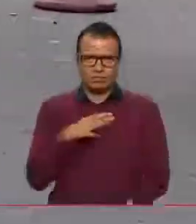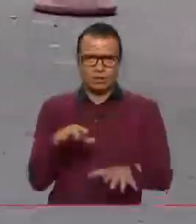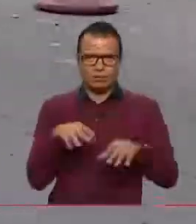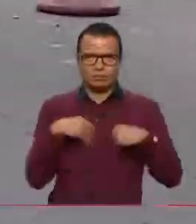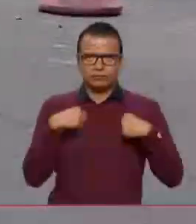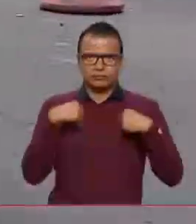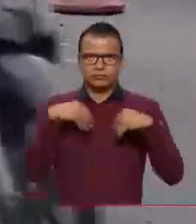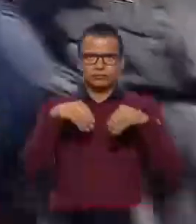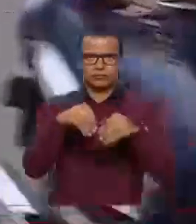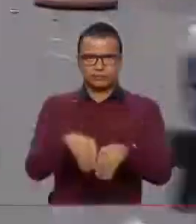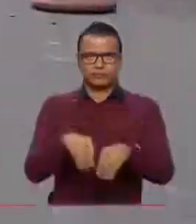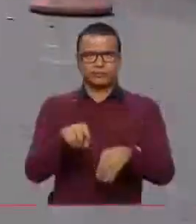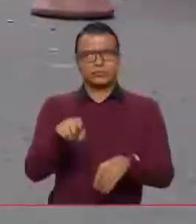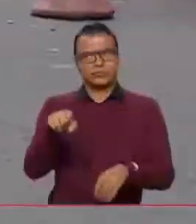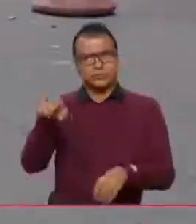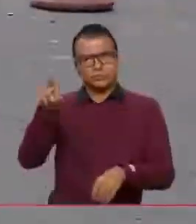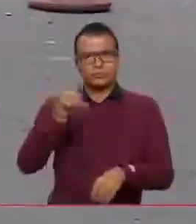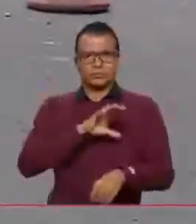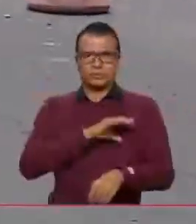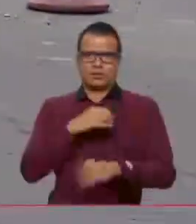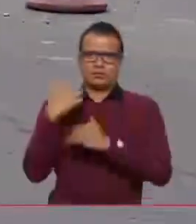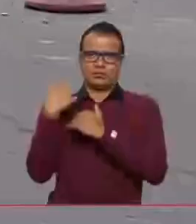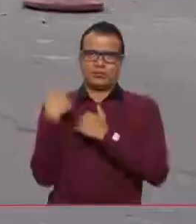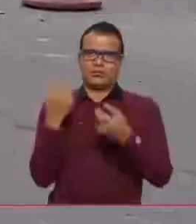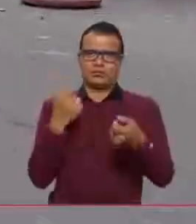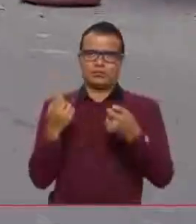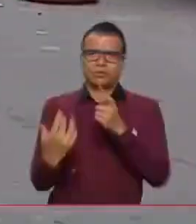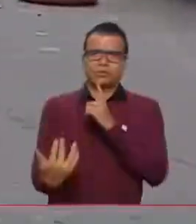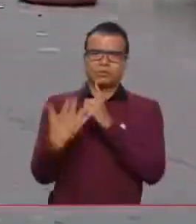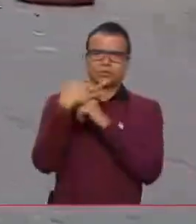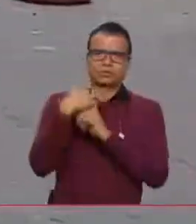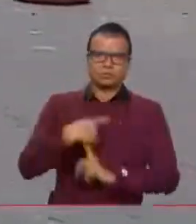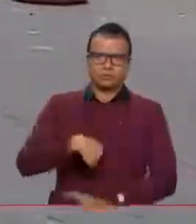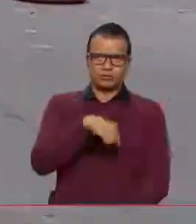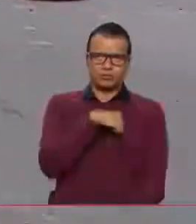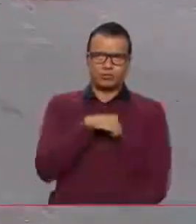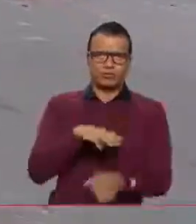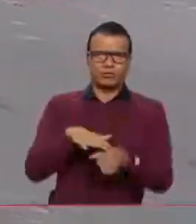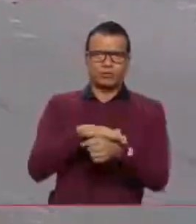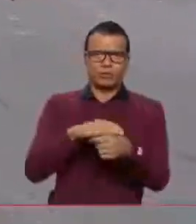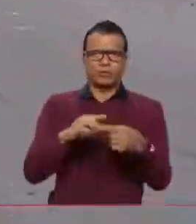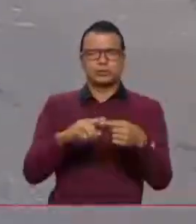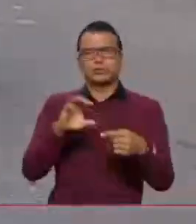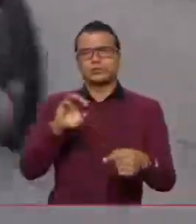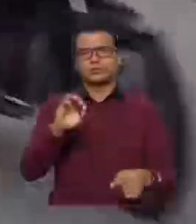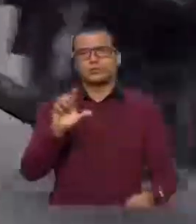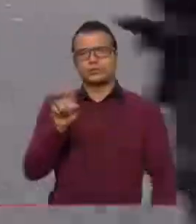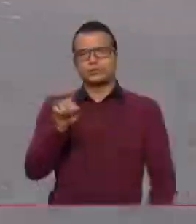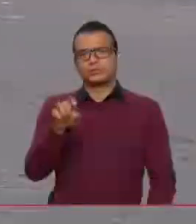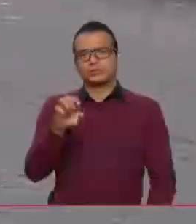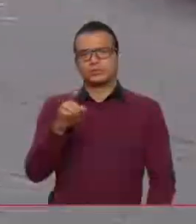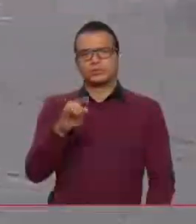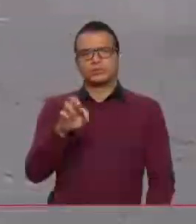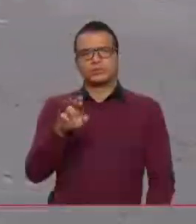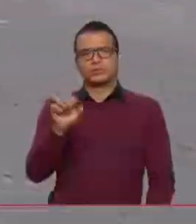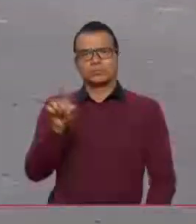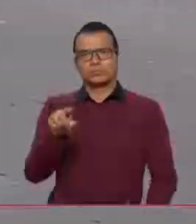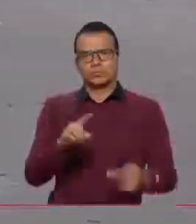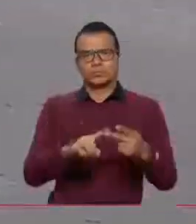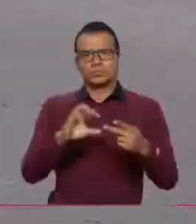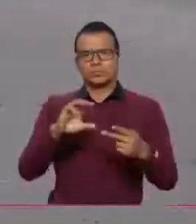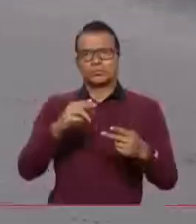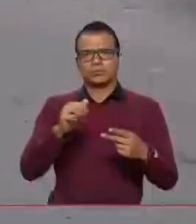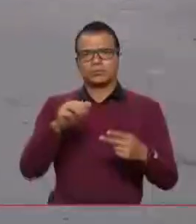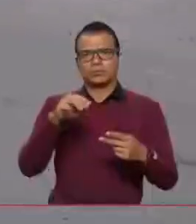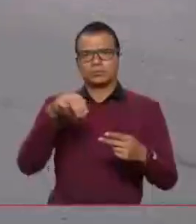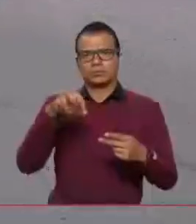evento es responsabilidad de la ciudad y que no tenemos que ser nosotros, Colseguros, Champañá, Cámbulos, El Cedro, Olímpico